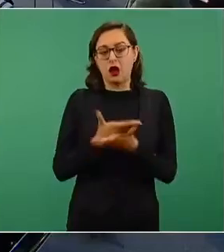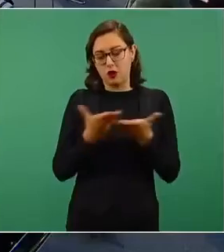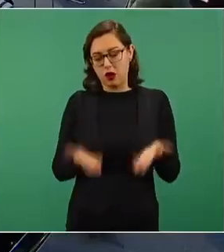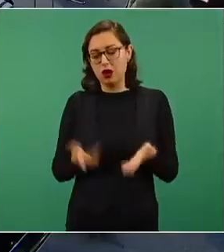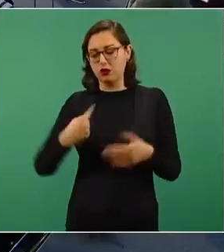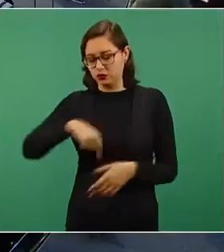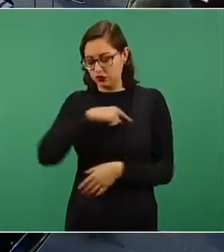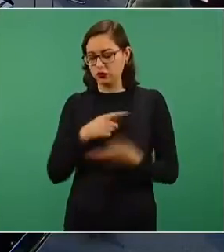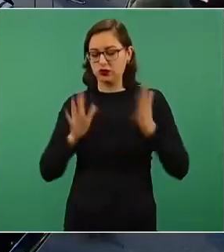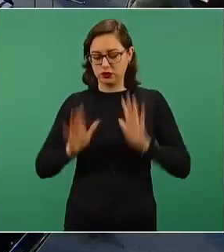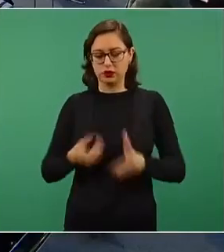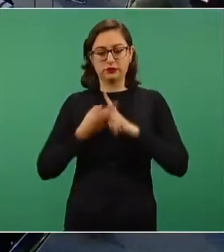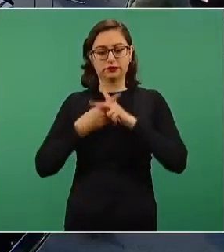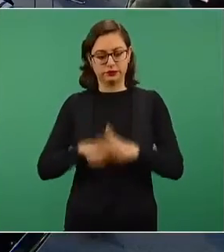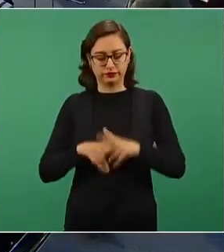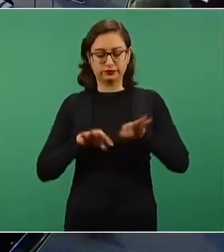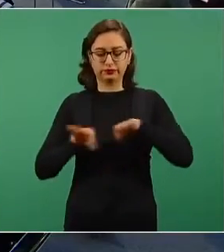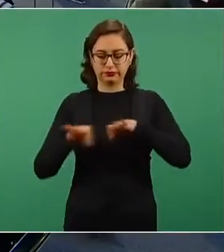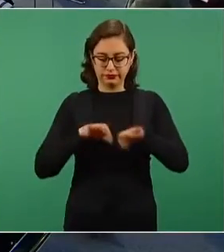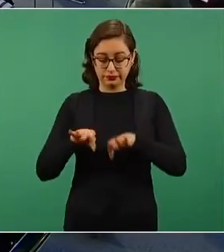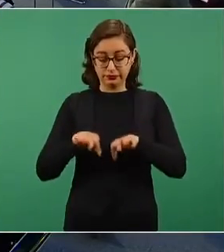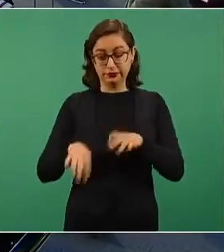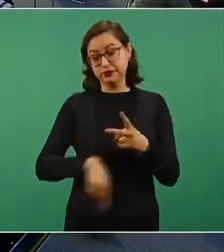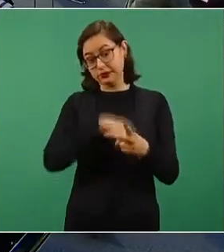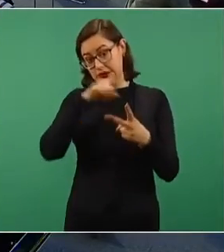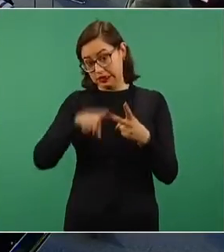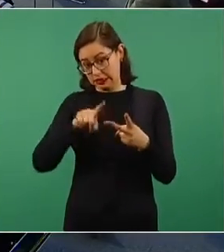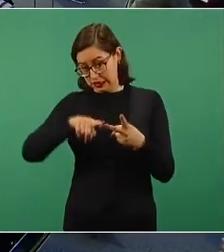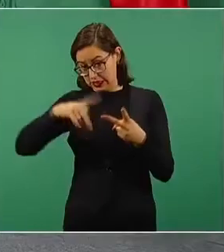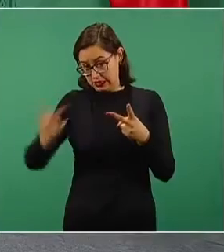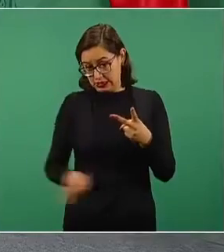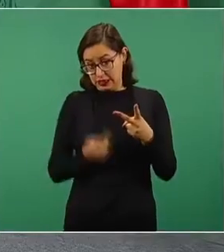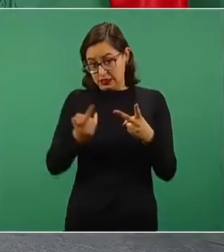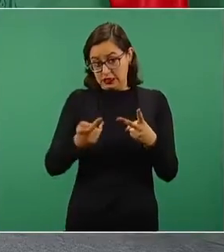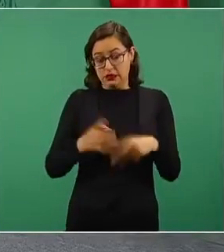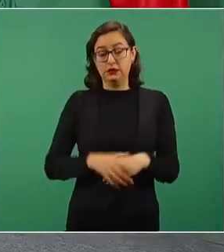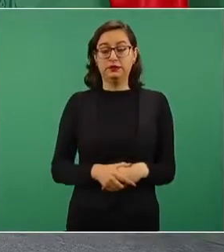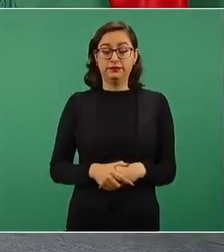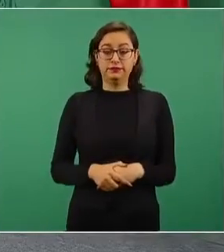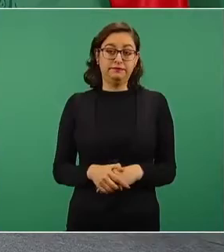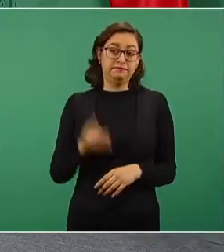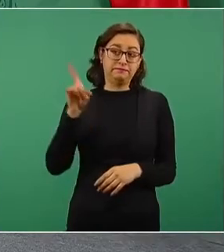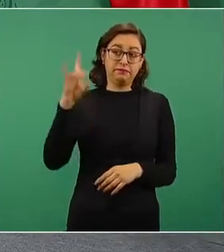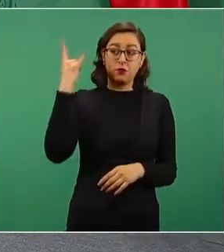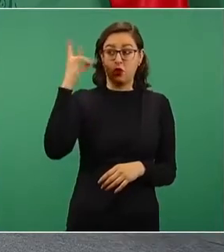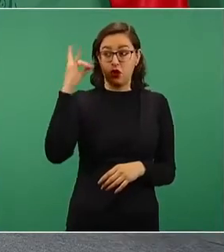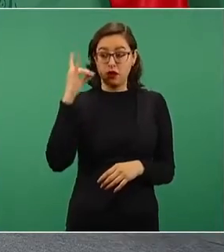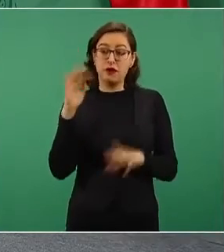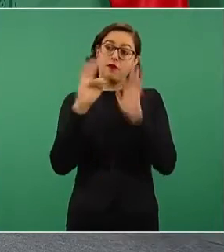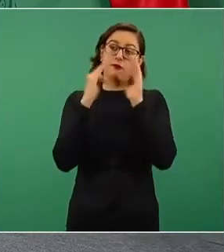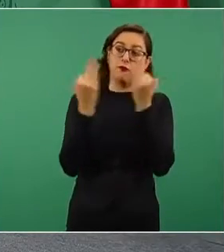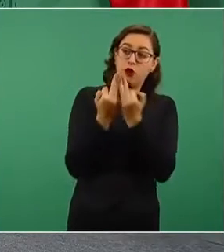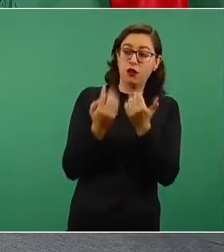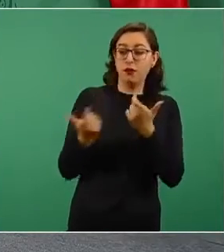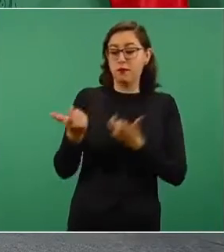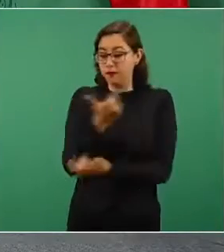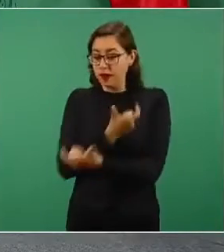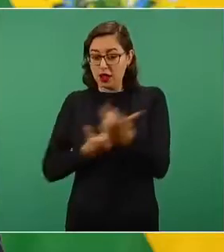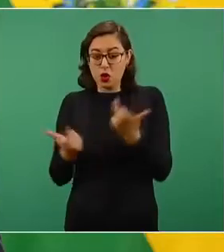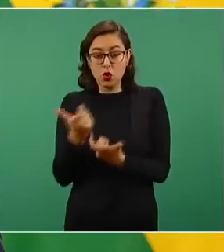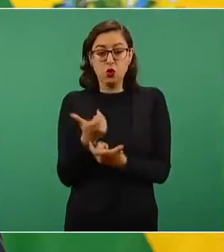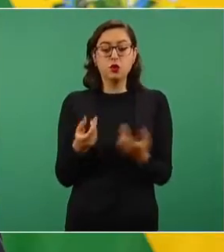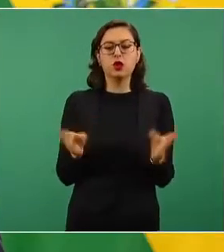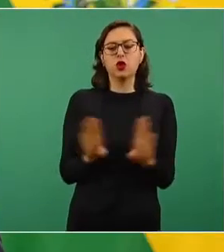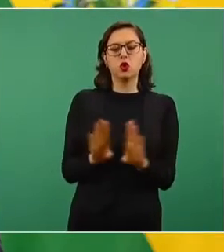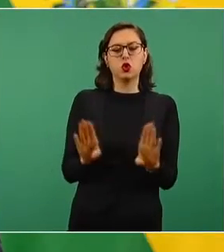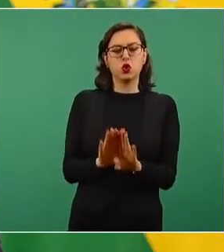segunda parte de la pregunta, bueno, en realidad nuestro modelo económico, nosotros creemos y lo hemos difundido así, no